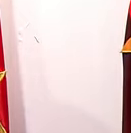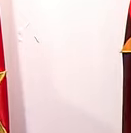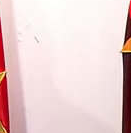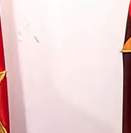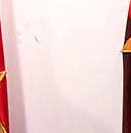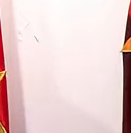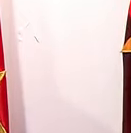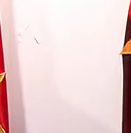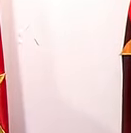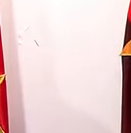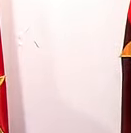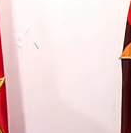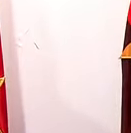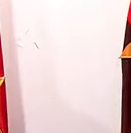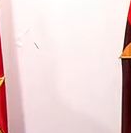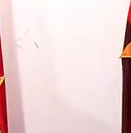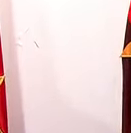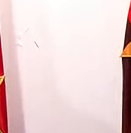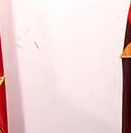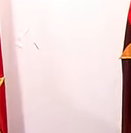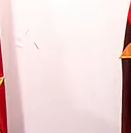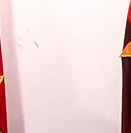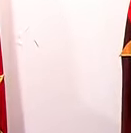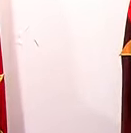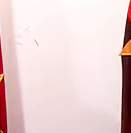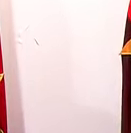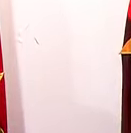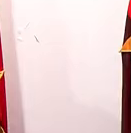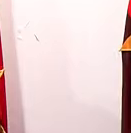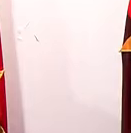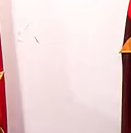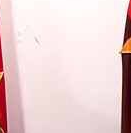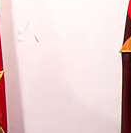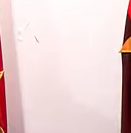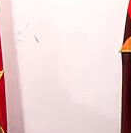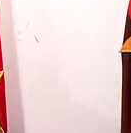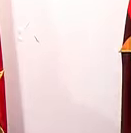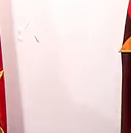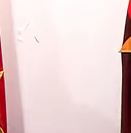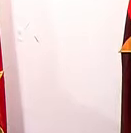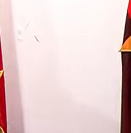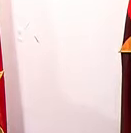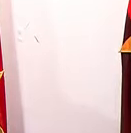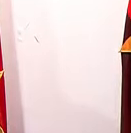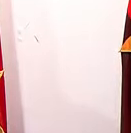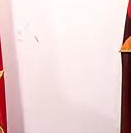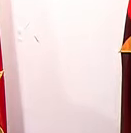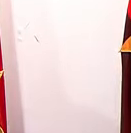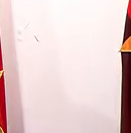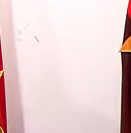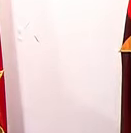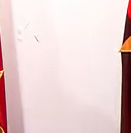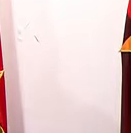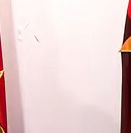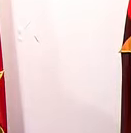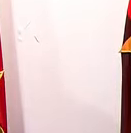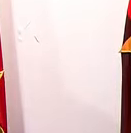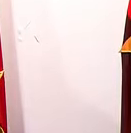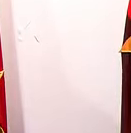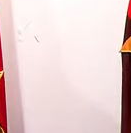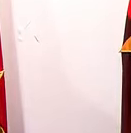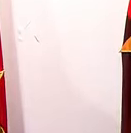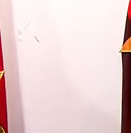los zapateos que también surgen del aporte negro y español. Esta herencia que sin duda no podemos olvidar.